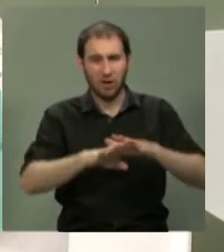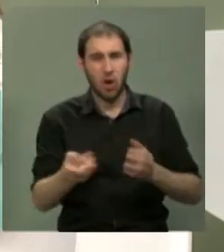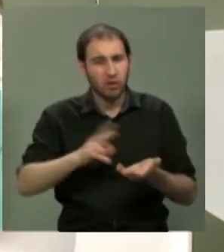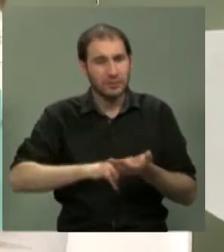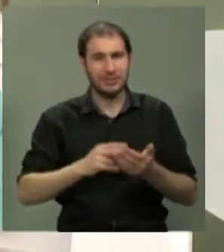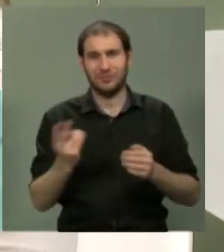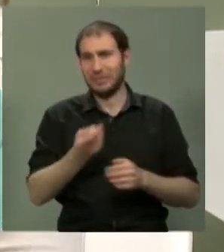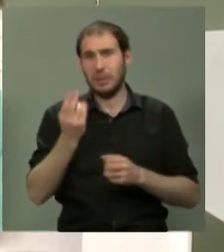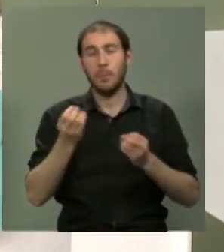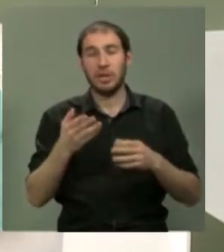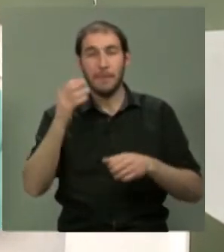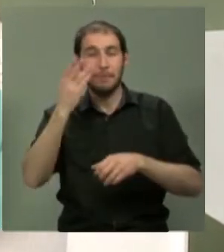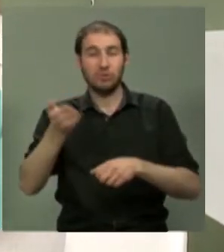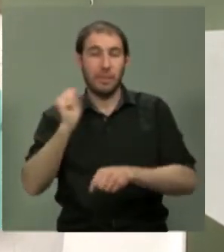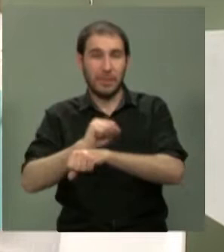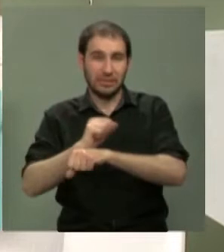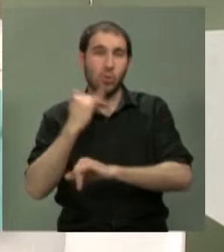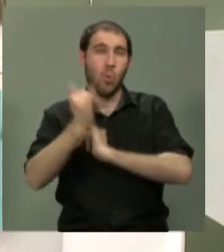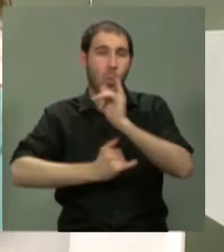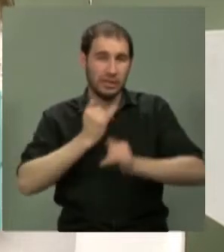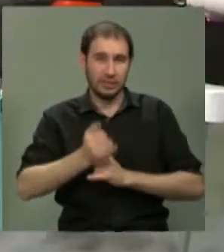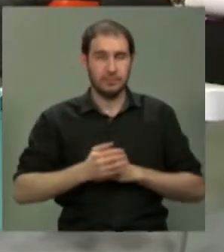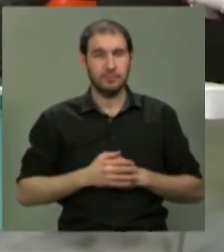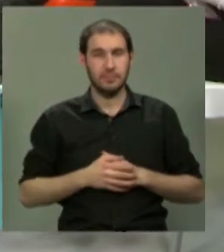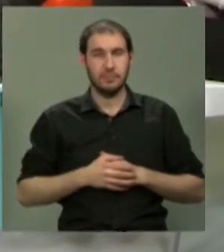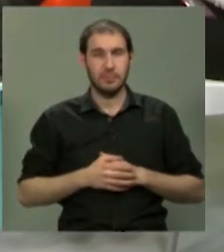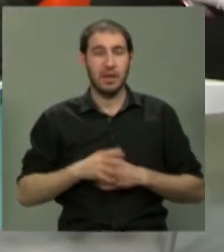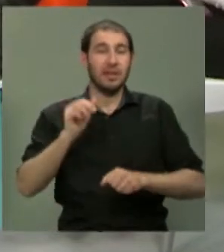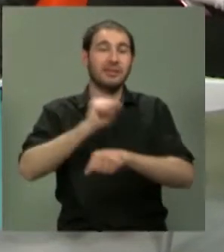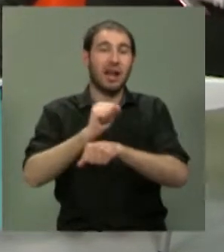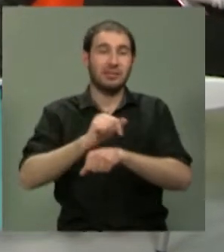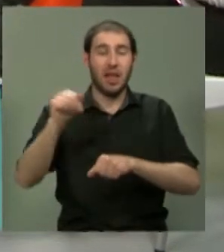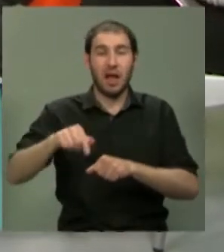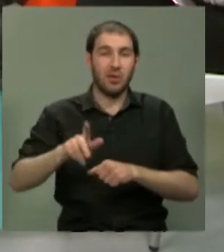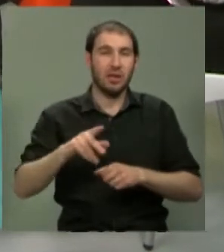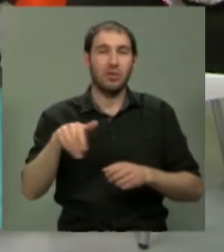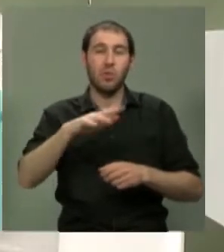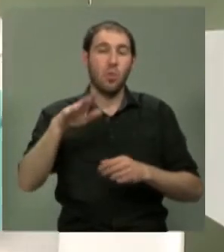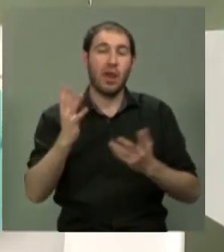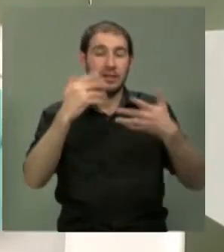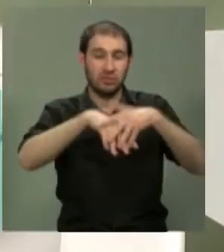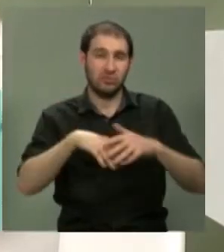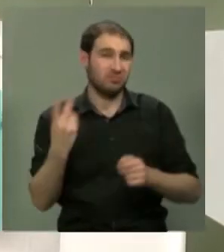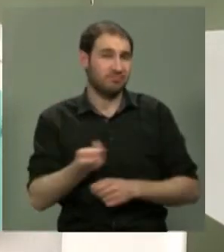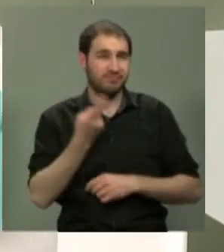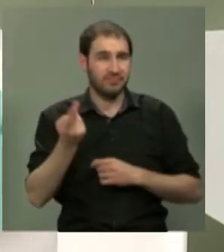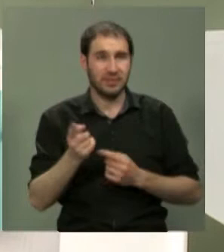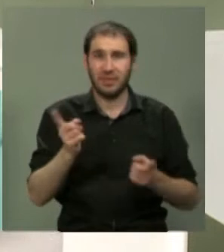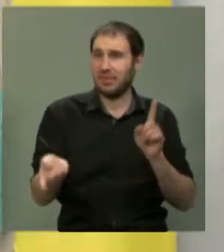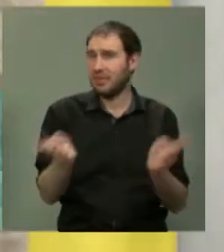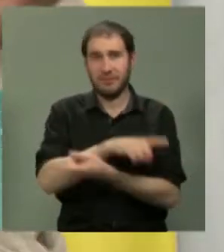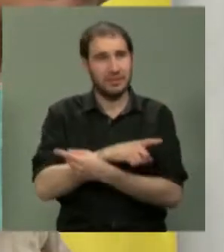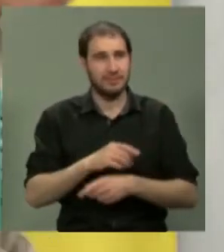social, porque hasta los mismos presos te lo cuentan y te lo dicen, la cárcel hoy en día no funciona como un sistema de reinserción, al